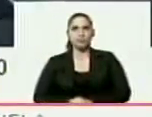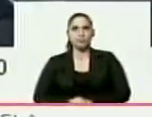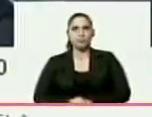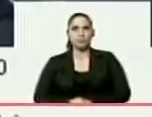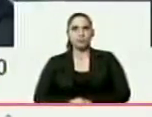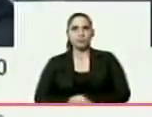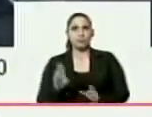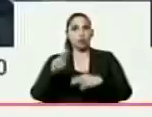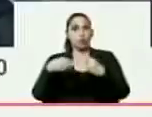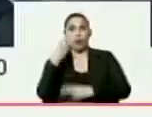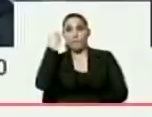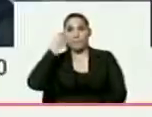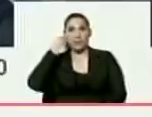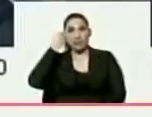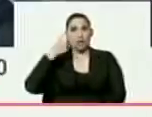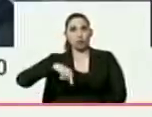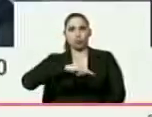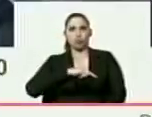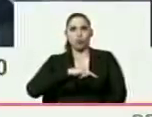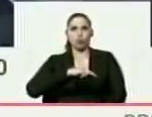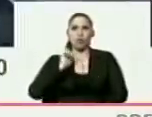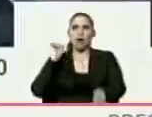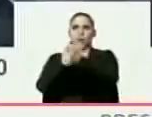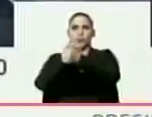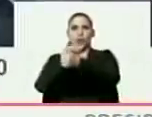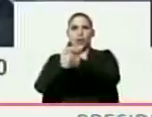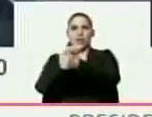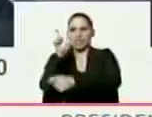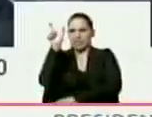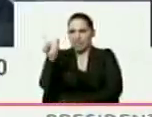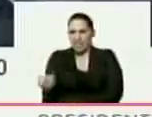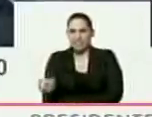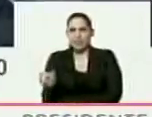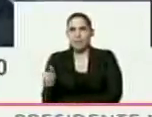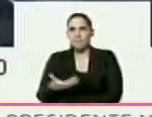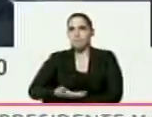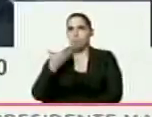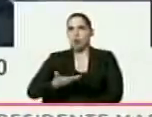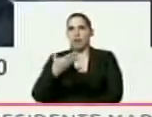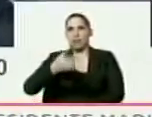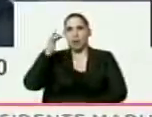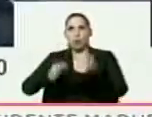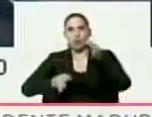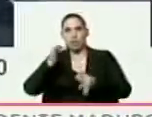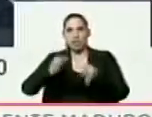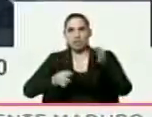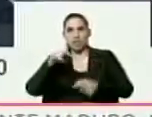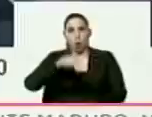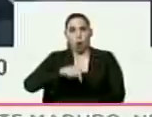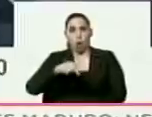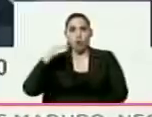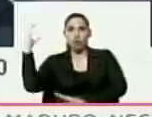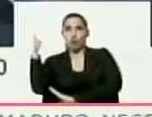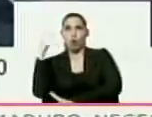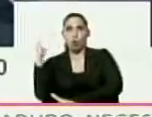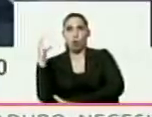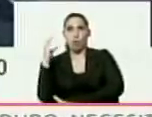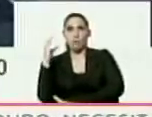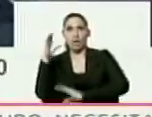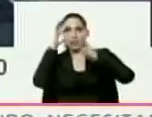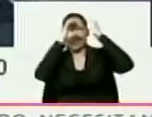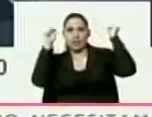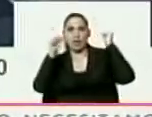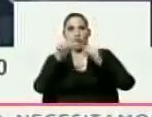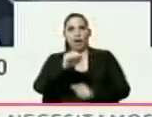que nunca pensaron que íbamos a capturar a esta pieza clave de la justicia hoy por hoy en Colombia, la senadora